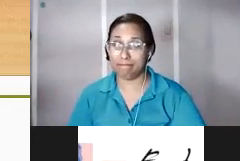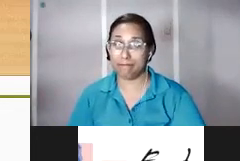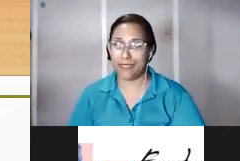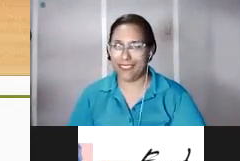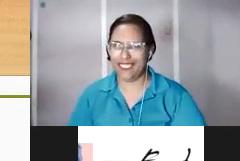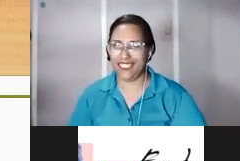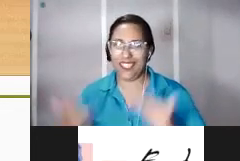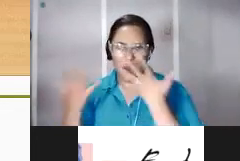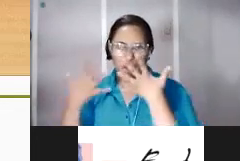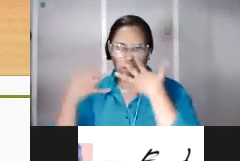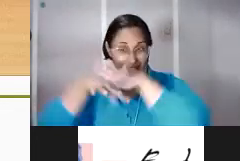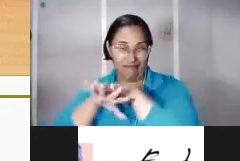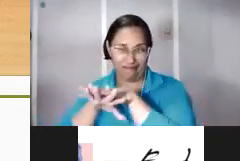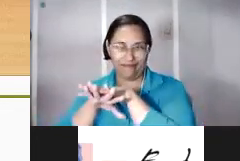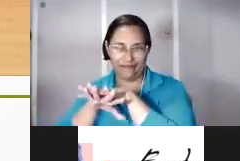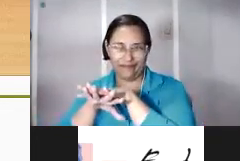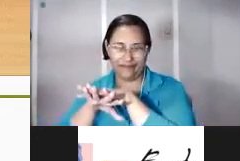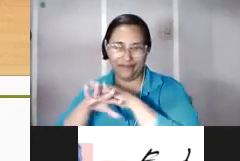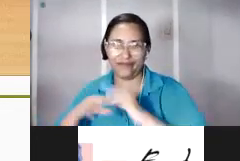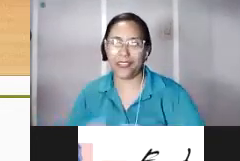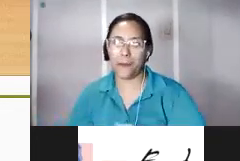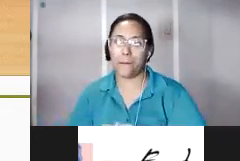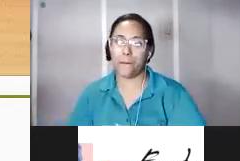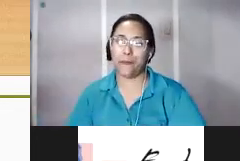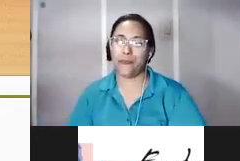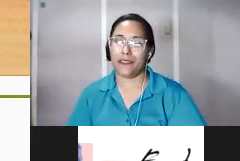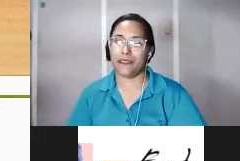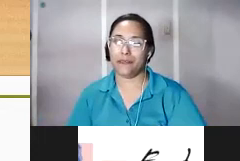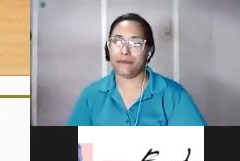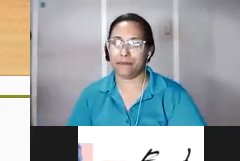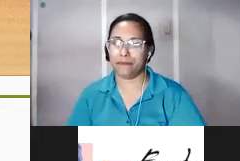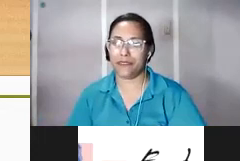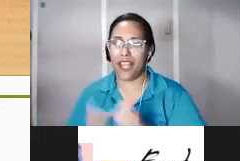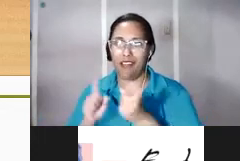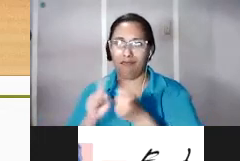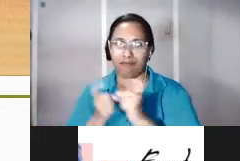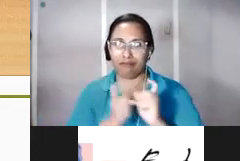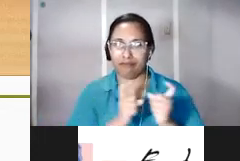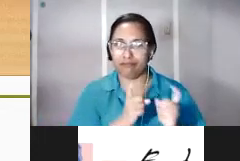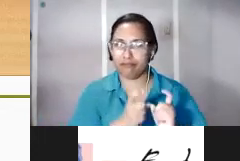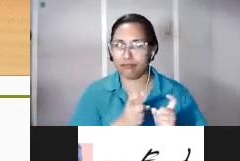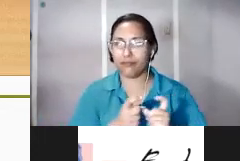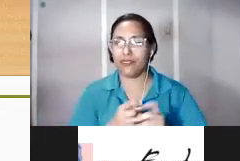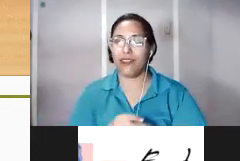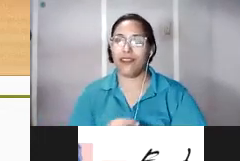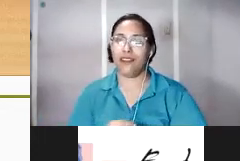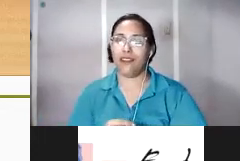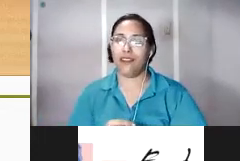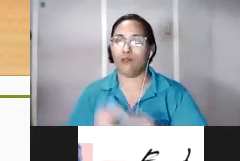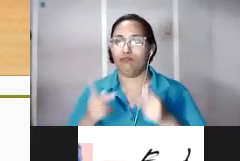invertir, ¿no? De subvertir, mejor dicho, de subvertir aquellas instituciones o